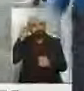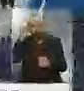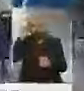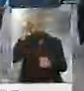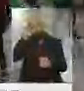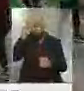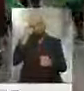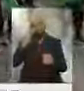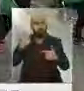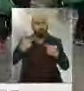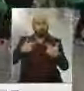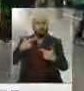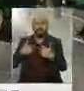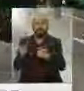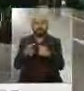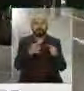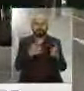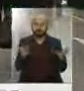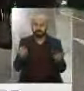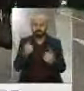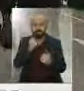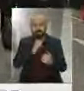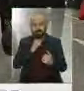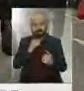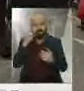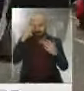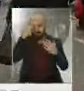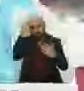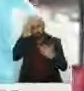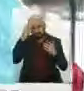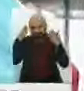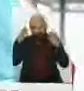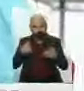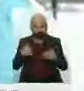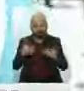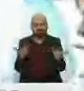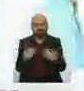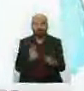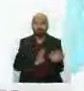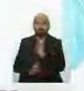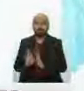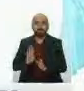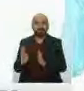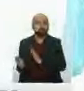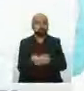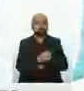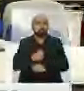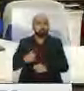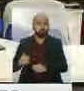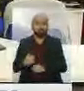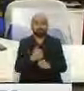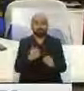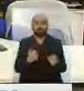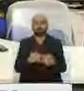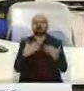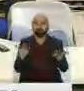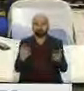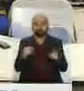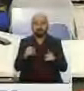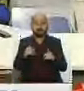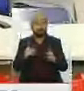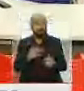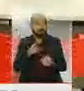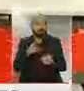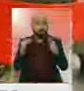y no nos preocupamos de lo que realmente tenemos que preocuparnos, eso, protegernos. Mientras lo acompañábamos, en paralelo desde el Palacio de la Moneda,